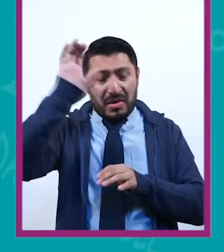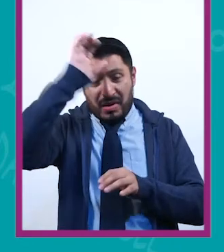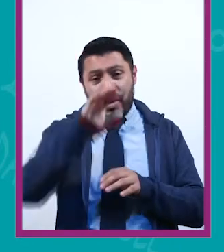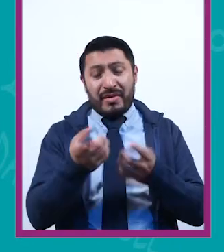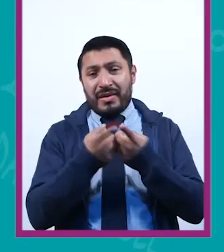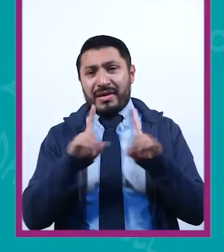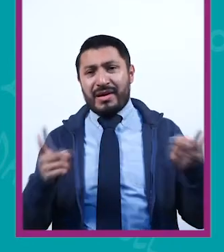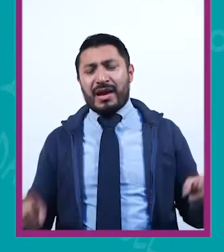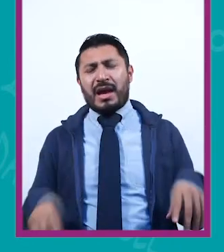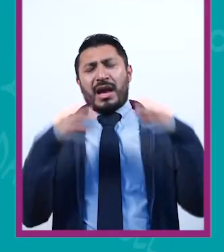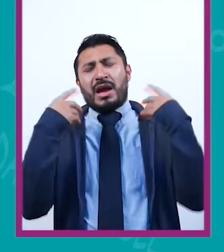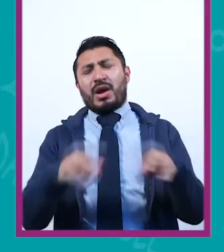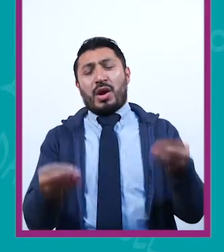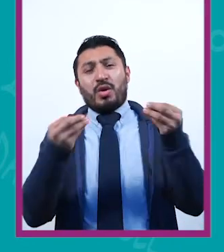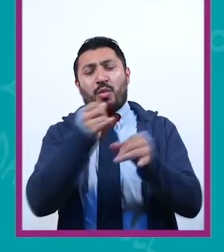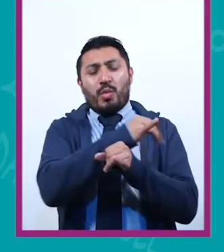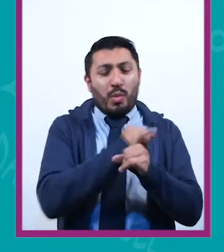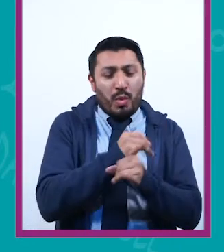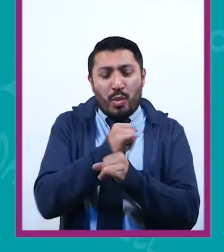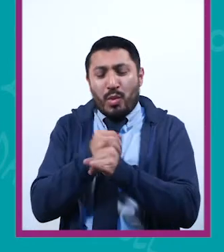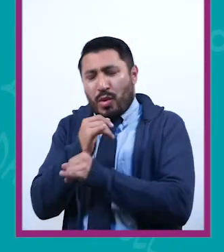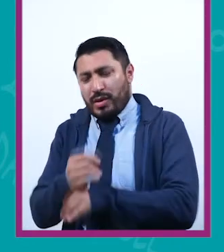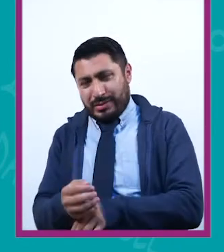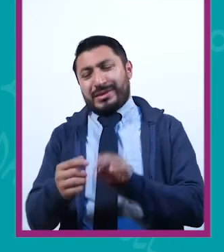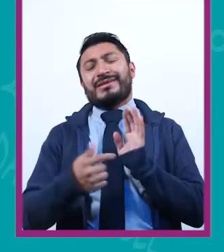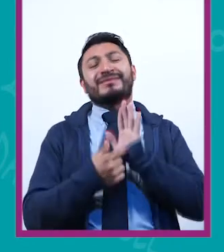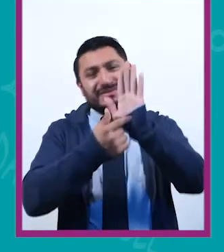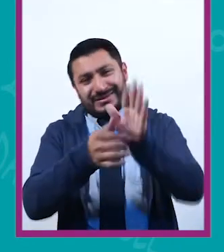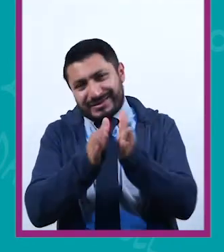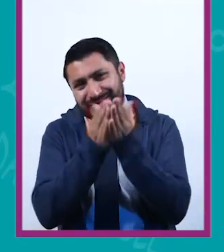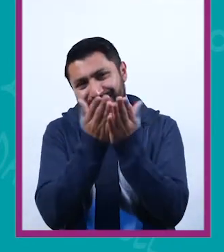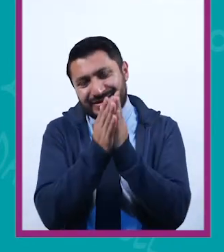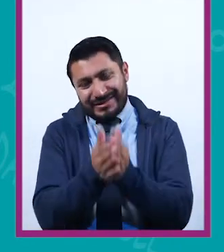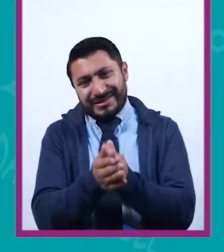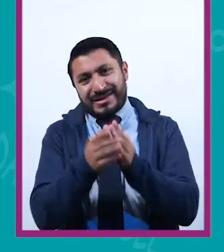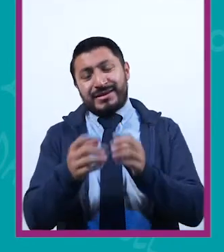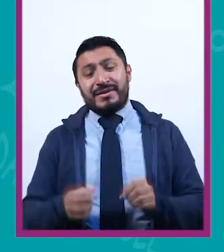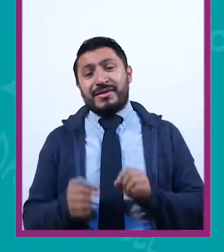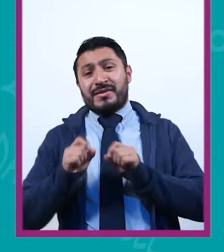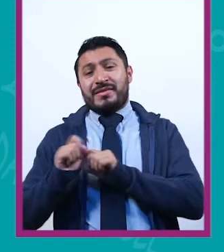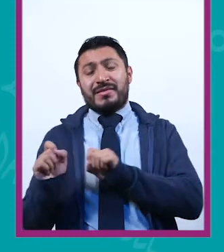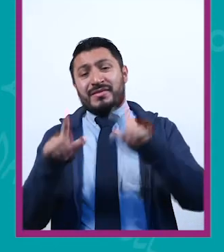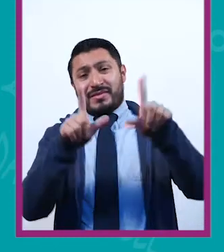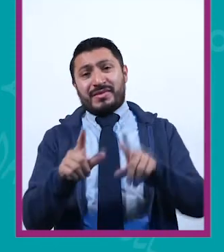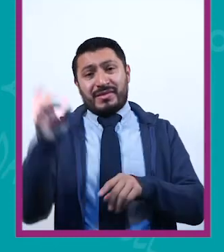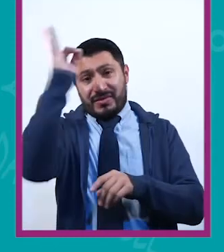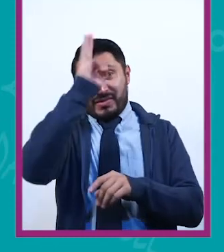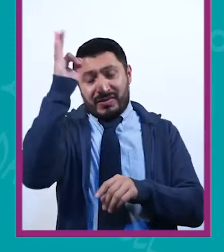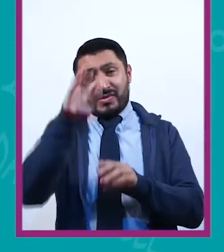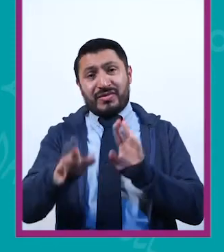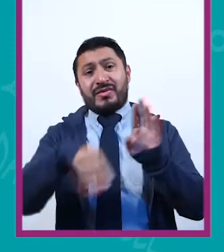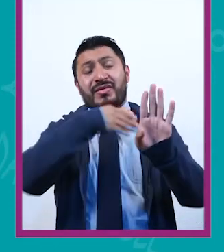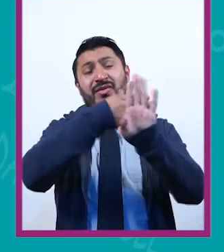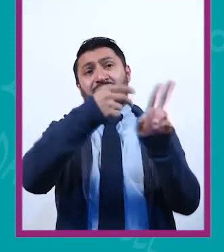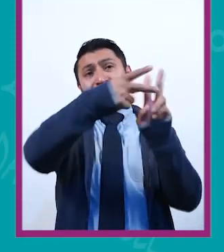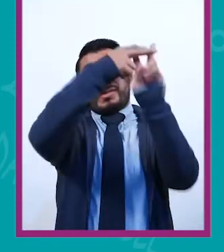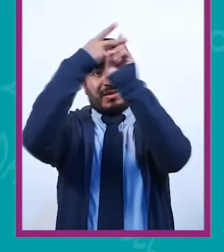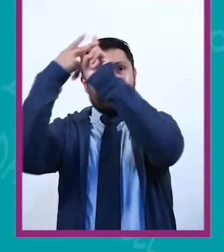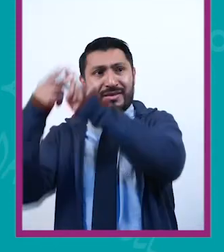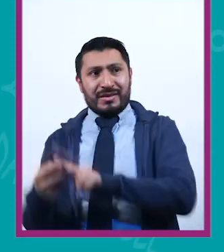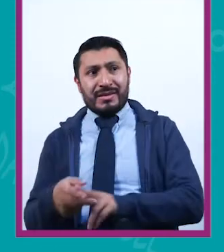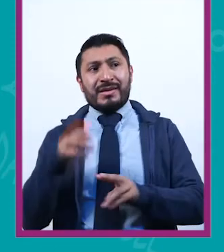y desarrollara una vasta labor investigadora visible en el libro Manifiesto Filosófico contra los